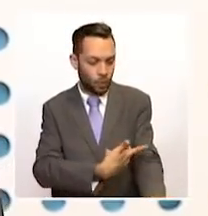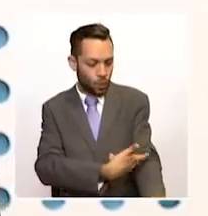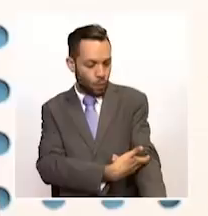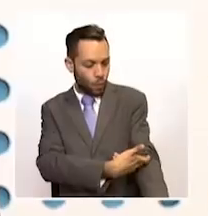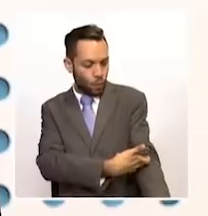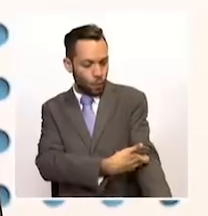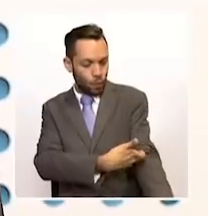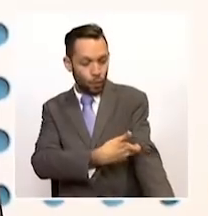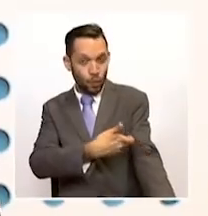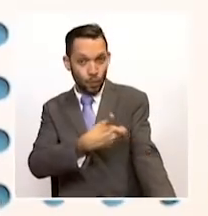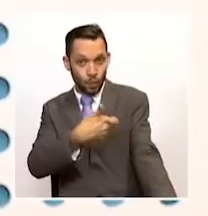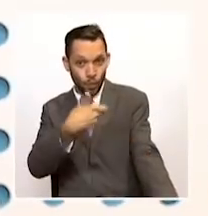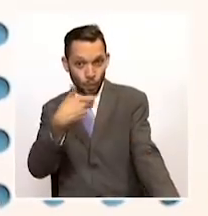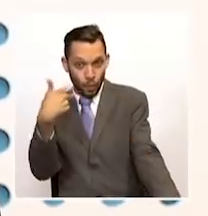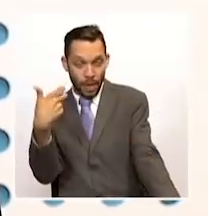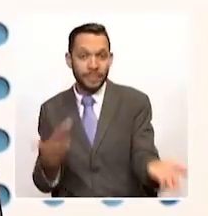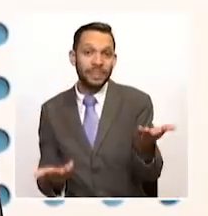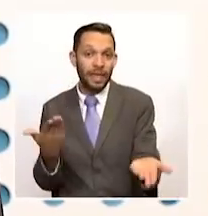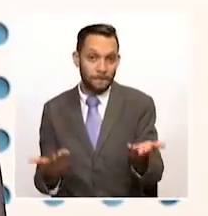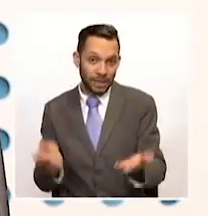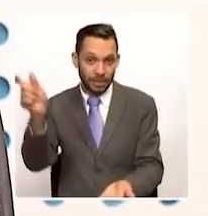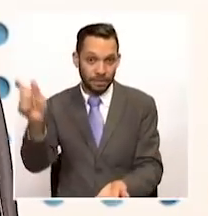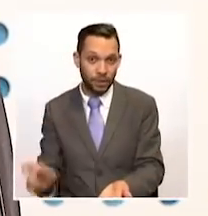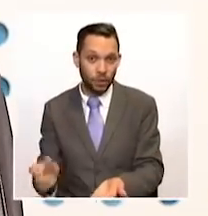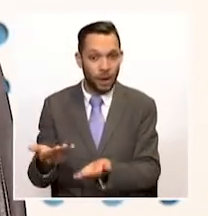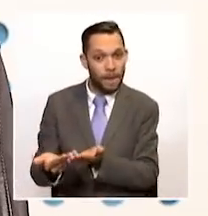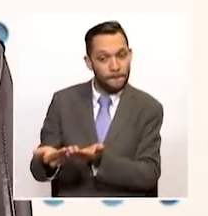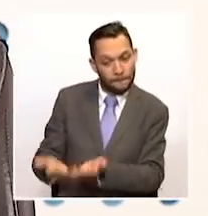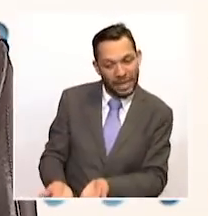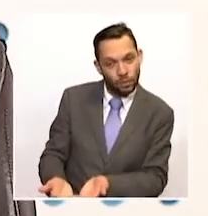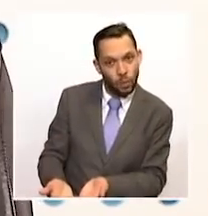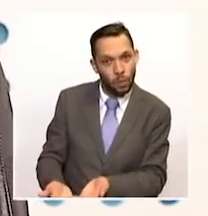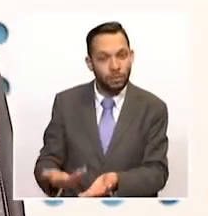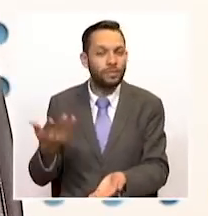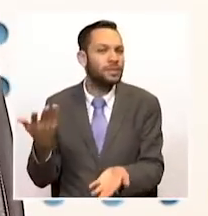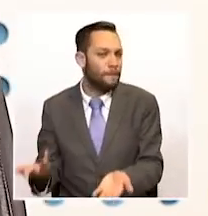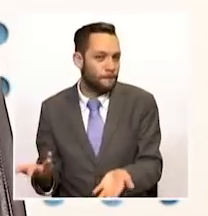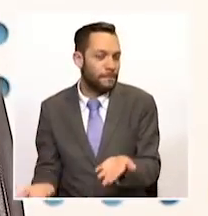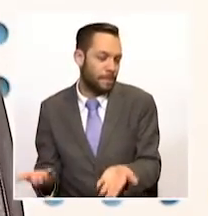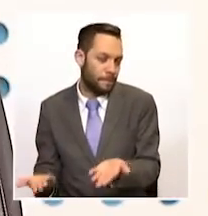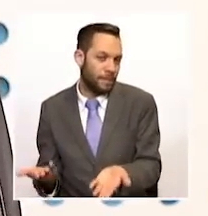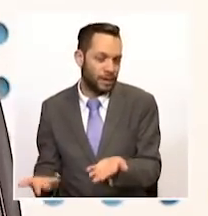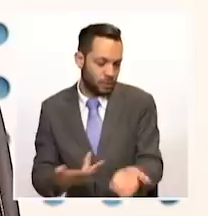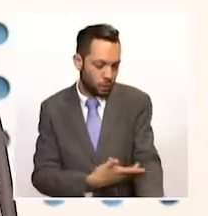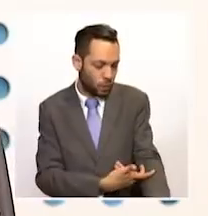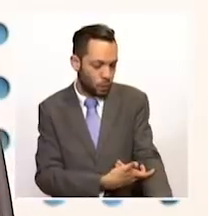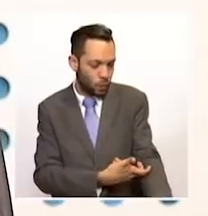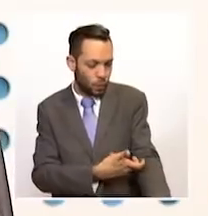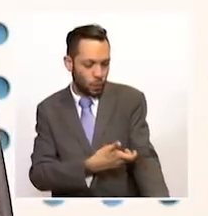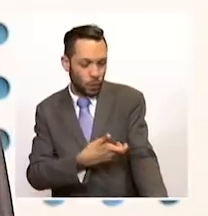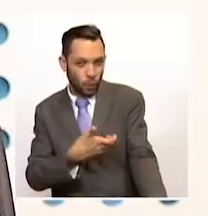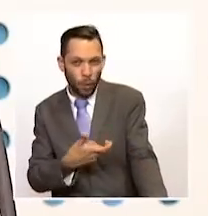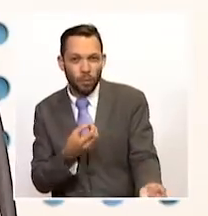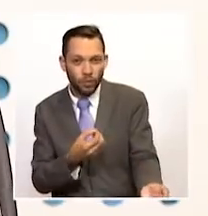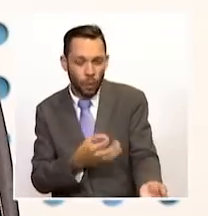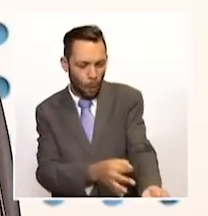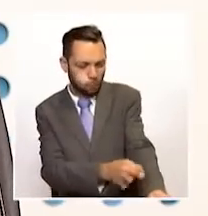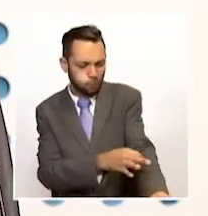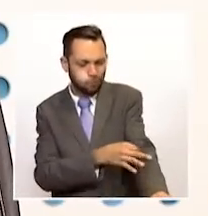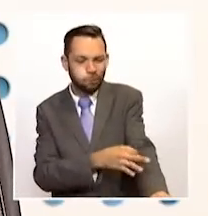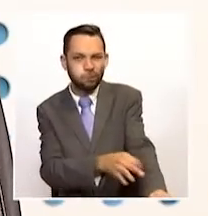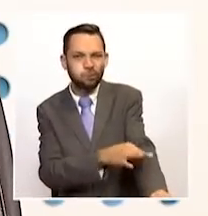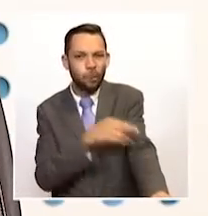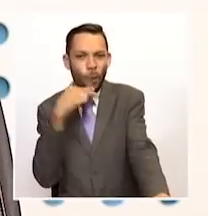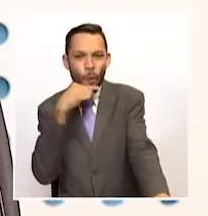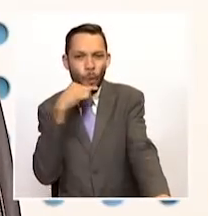aproximadamente teniendo en cuenta el peso del paciente por qué razón porque al haber tanto glóbulos rojos en